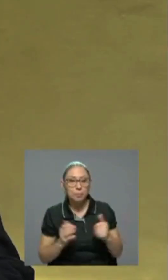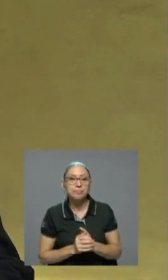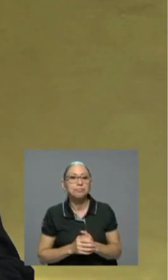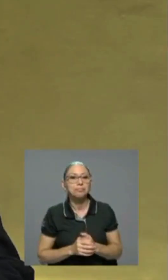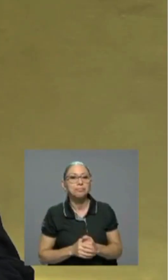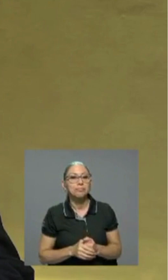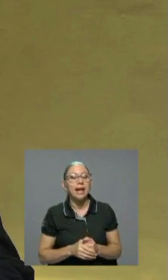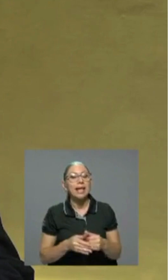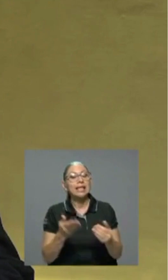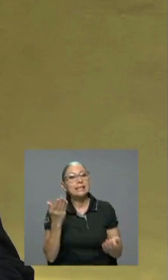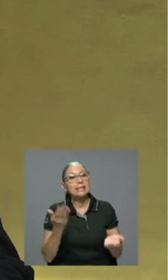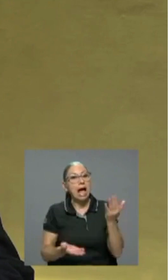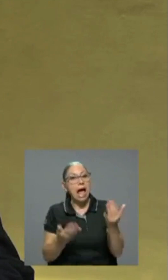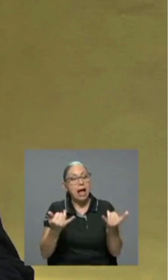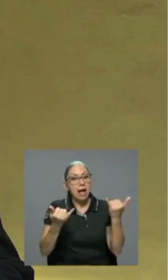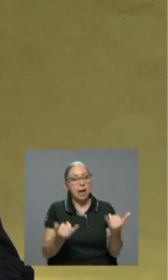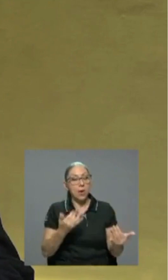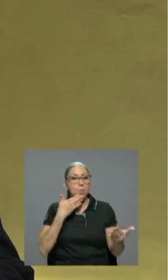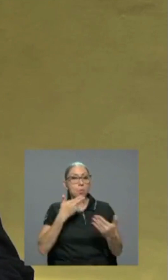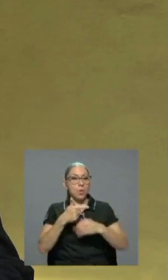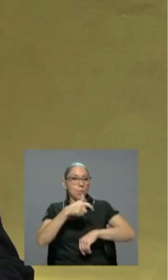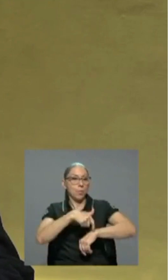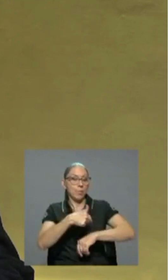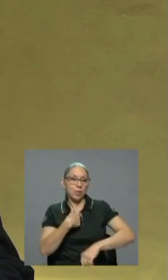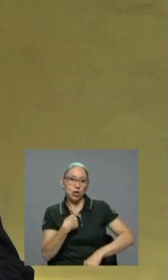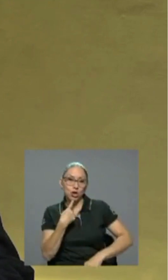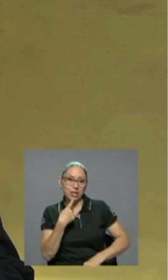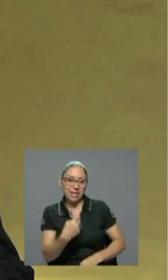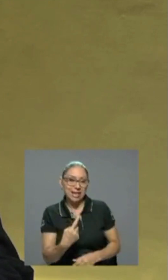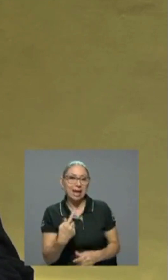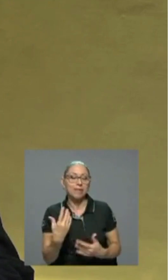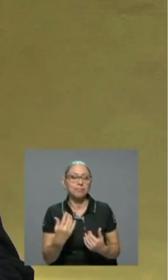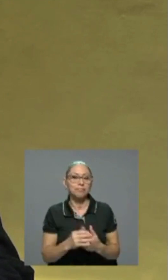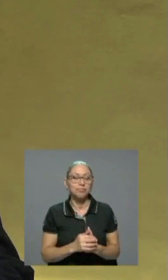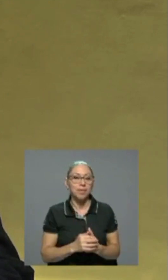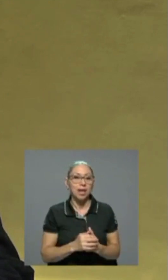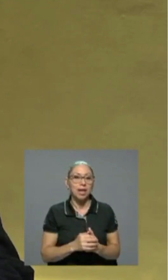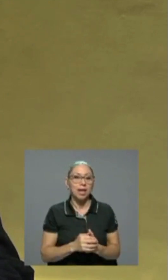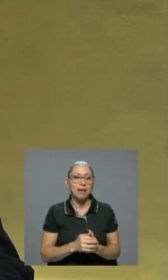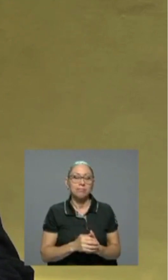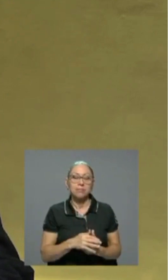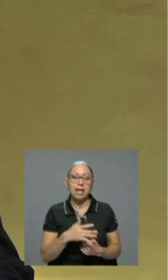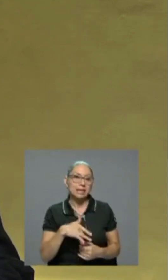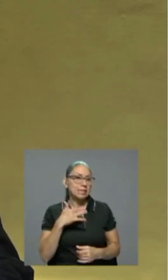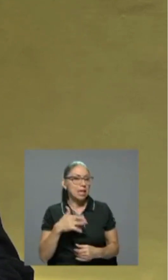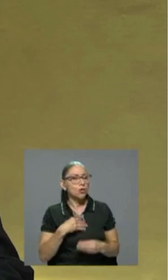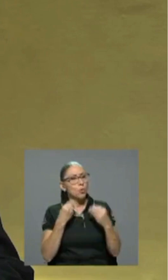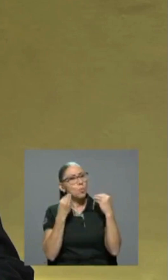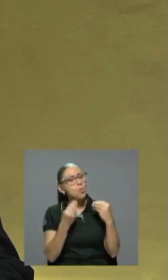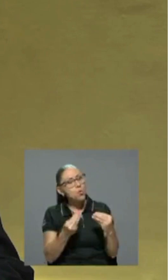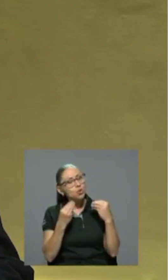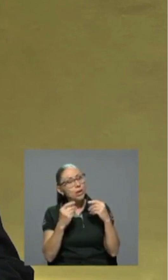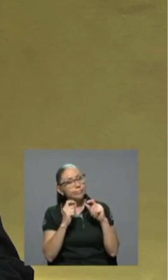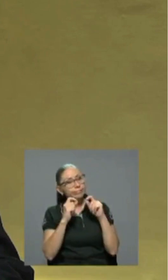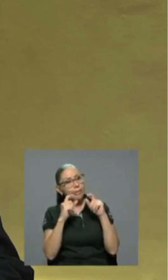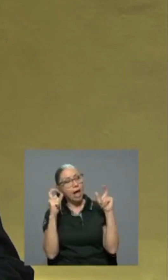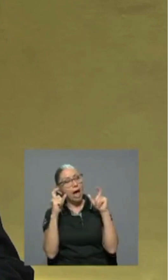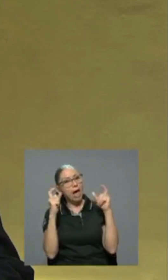y tal vez es un buen momento para que yo diga de toda mi admiración por Panamá,